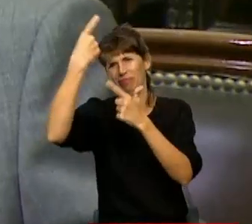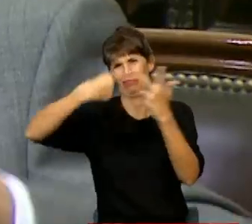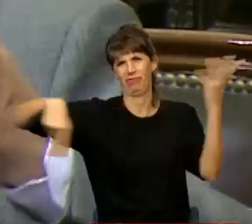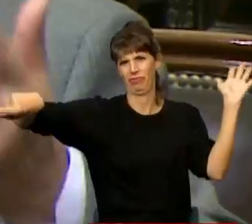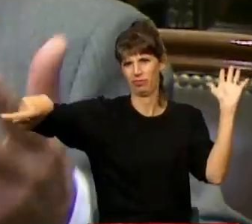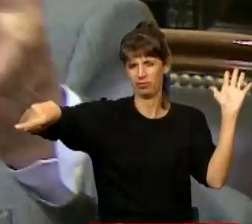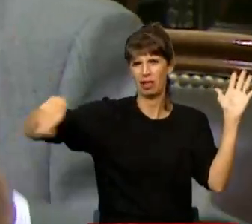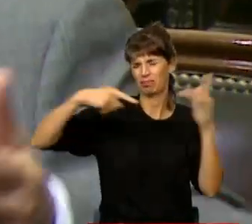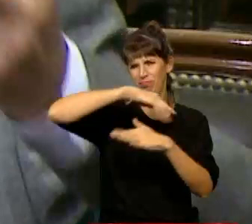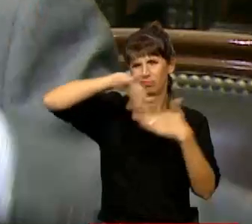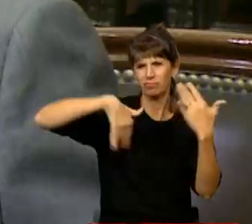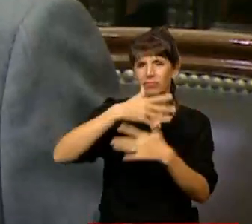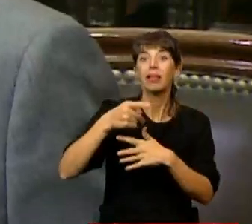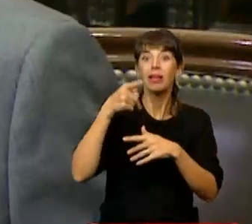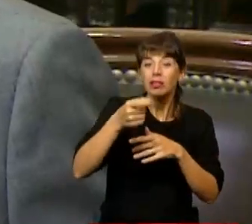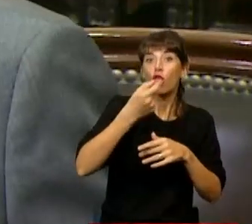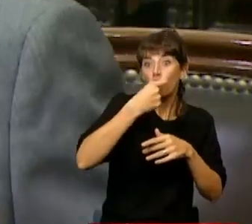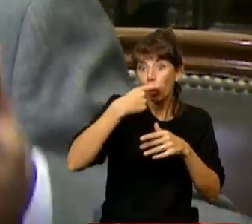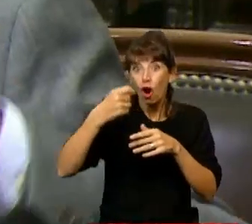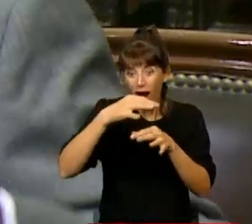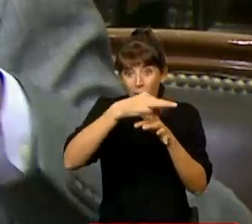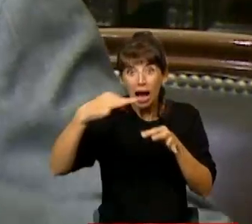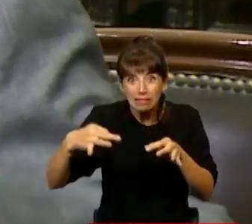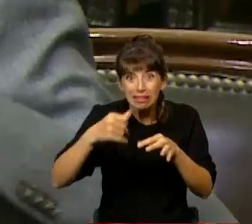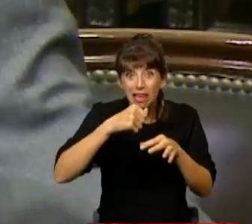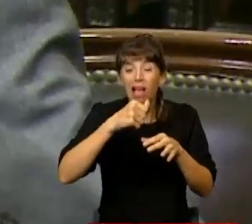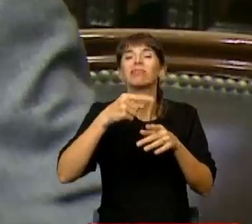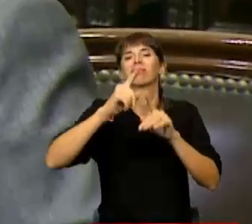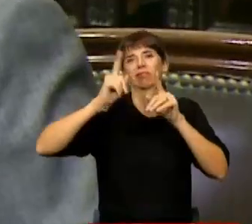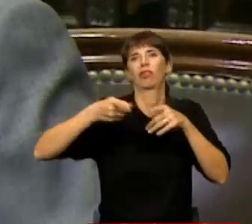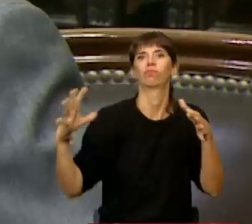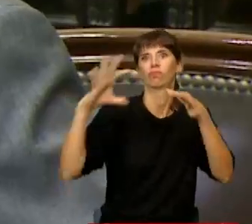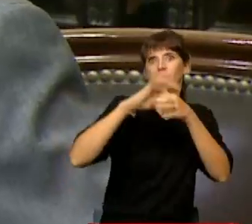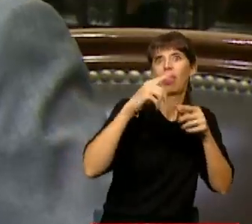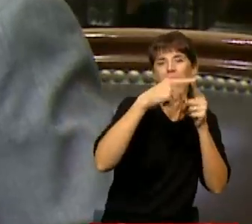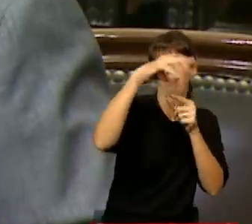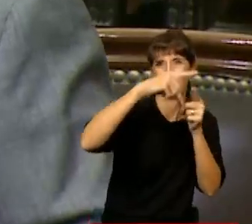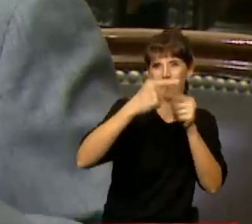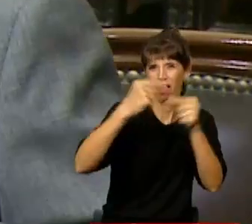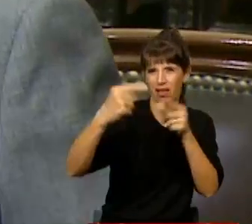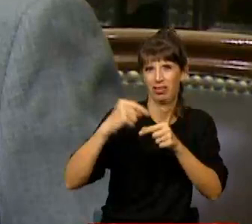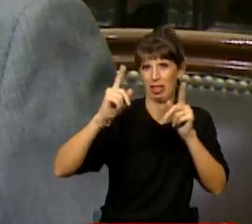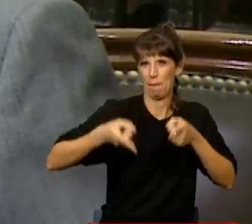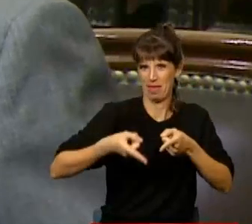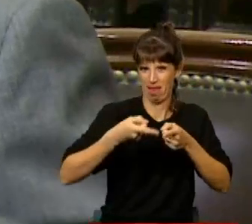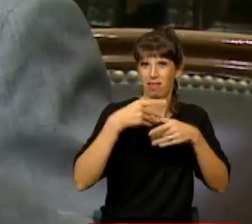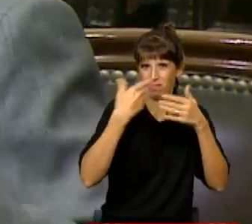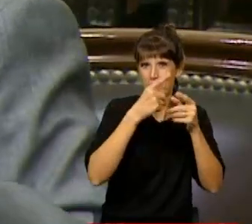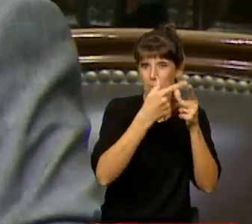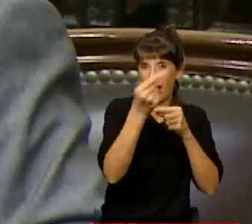ya las drogas sintéticas derivadas de la marihuana, porque también de allí se están derivando, digámoslo de esta